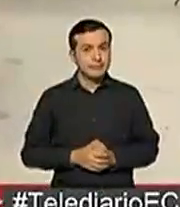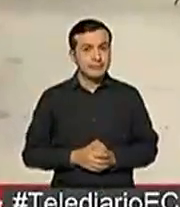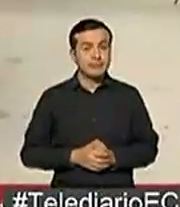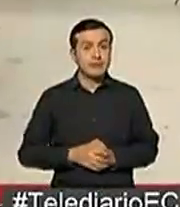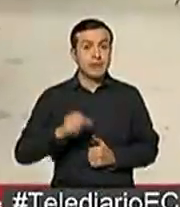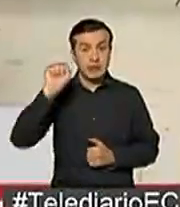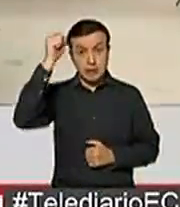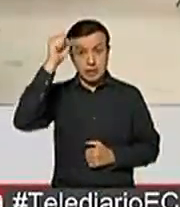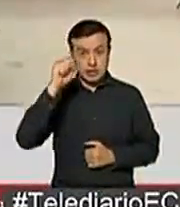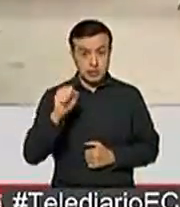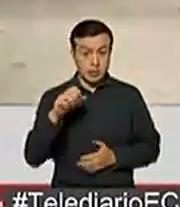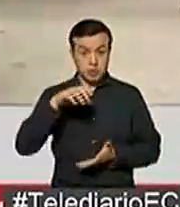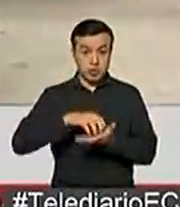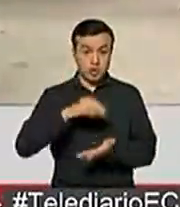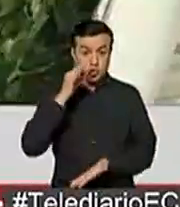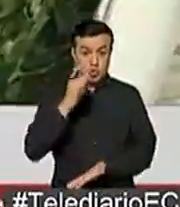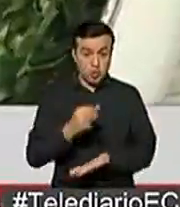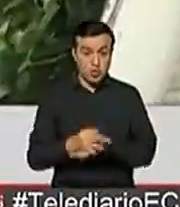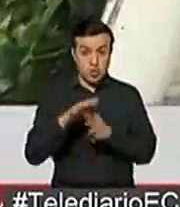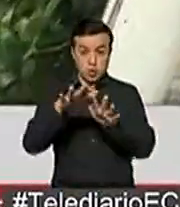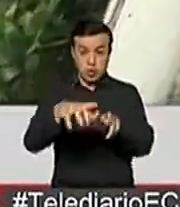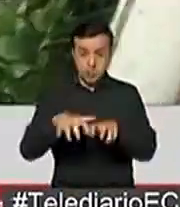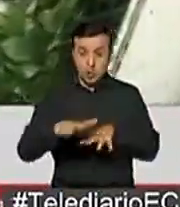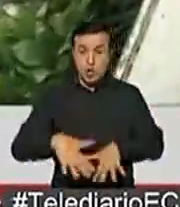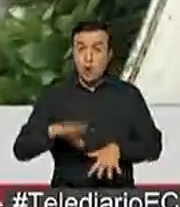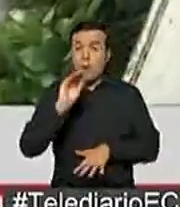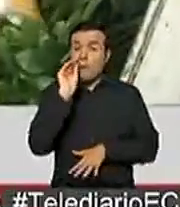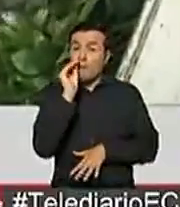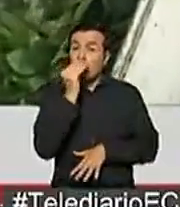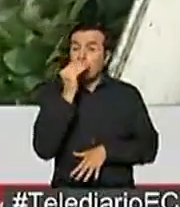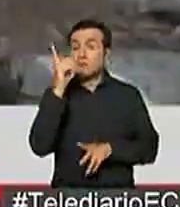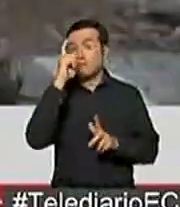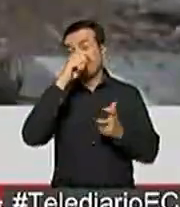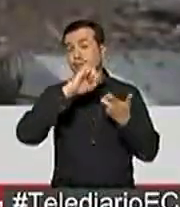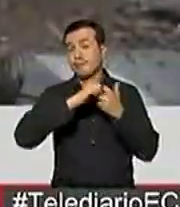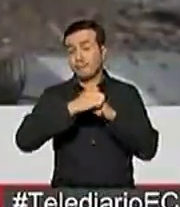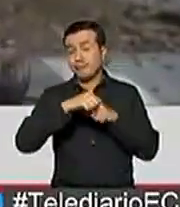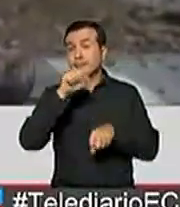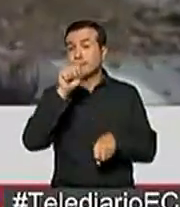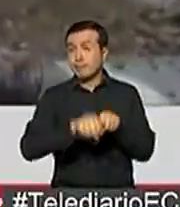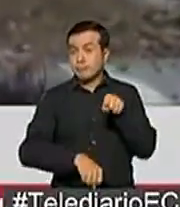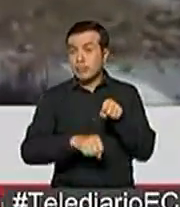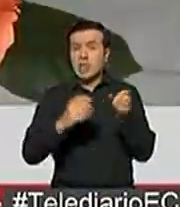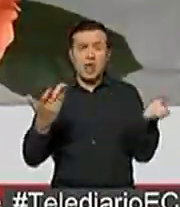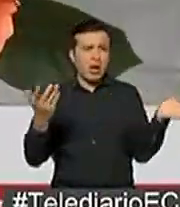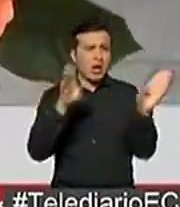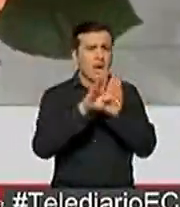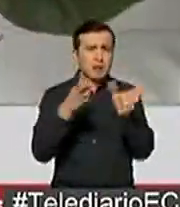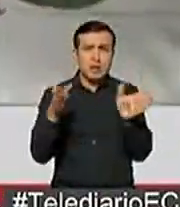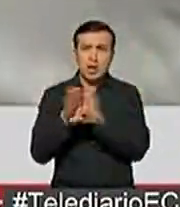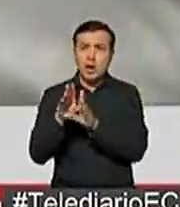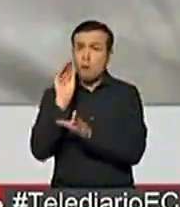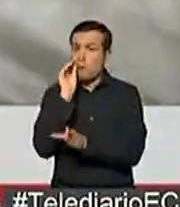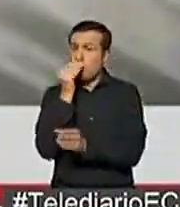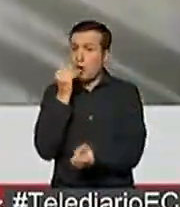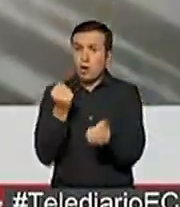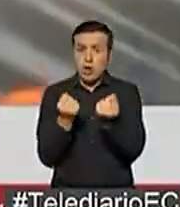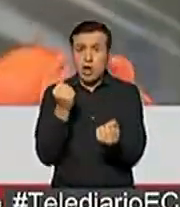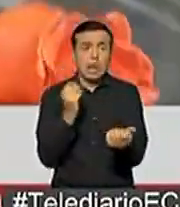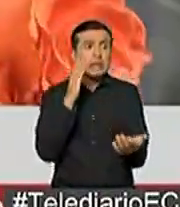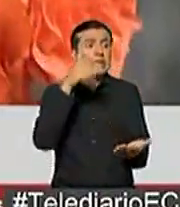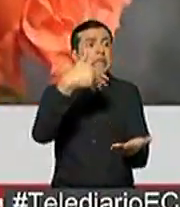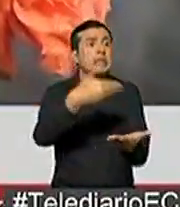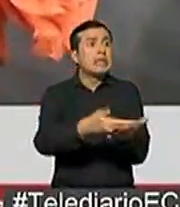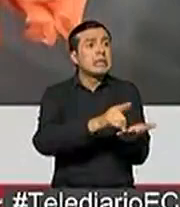sierra centro en cotopaxi la producción de las fincas agrícolas fue afectada por el paro nacional por el bloqueo de díaz las rosas no pudieron llegar a sus